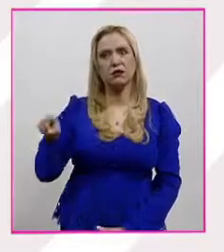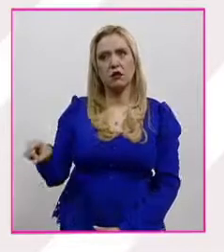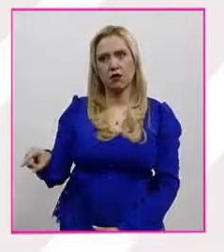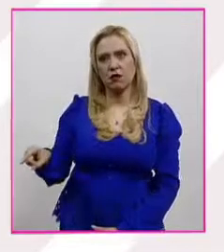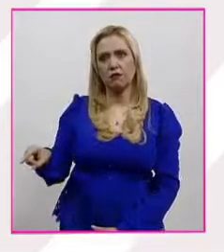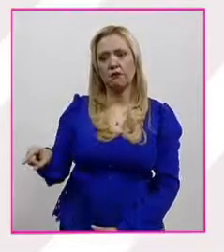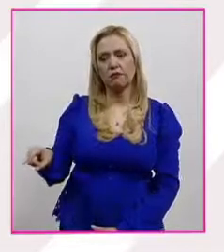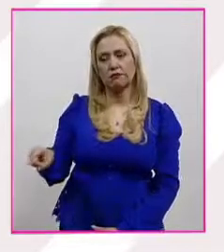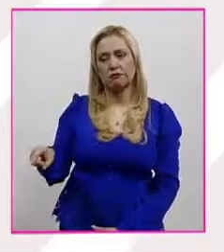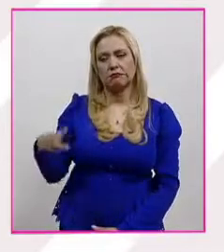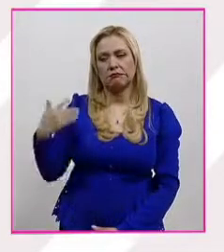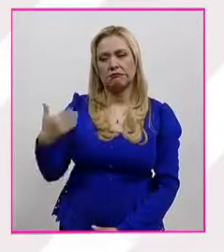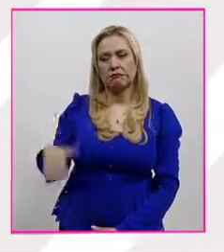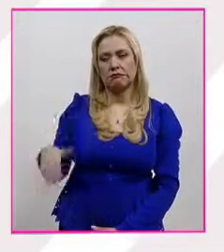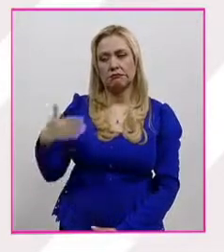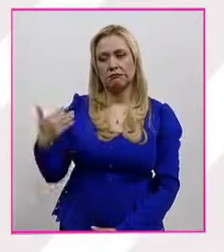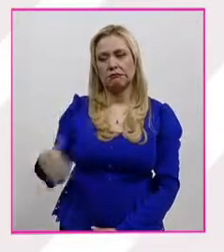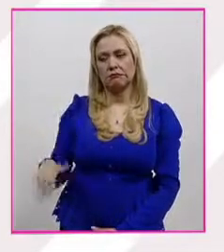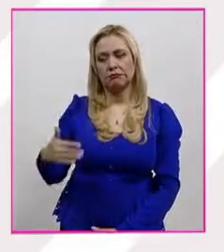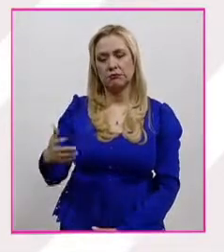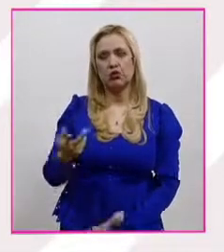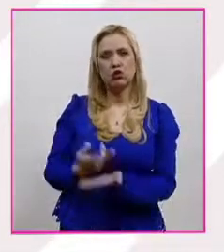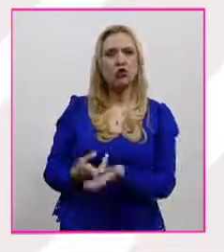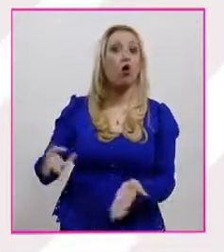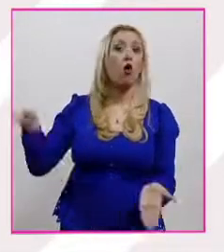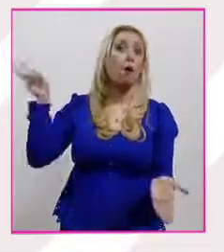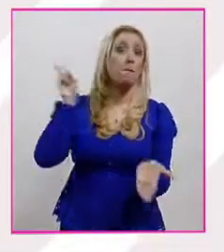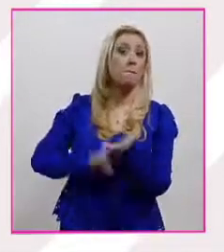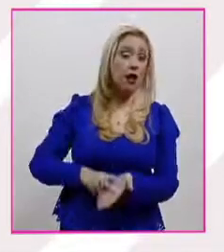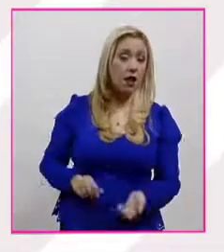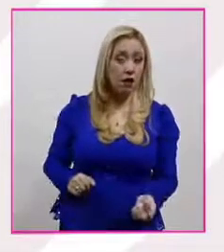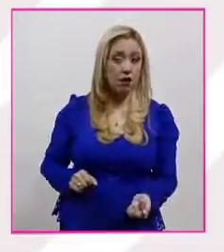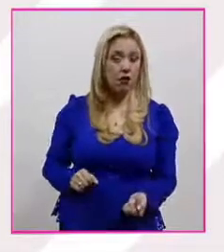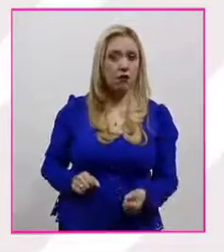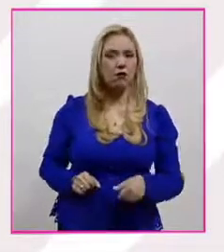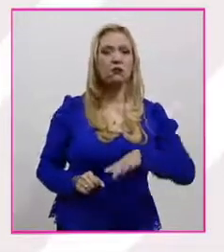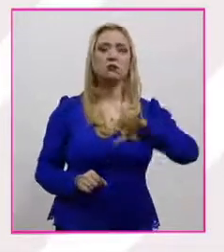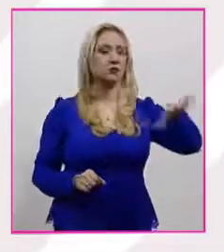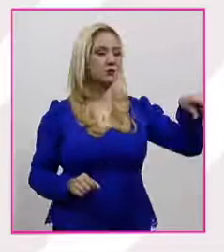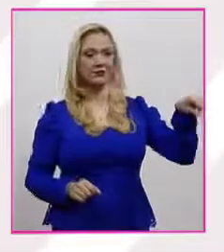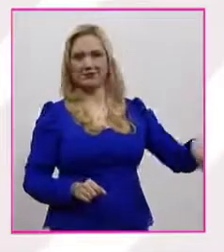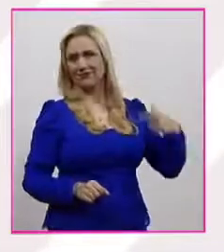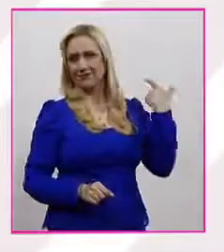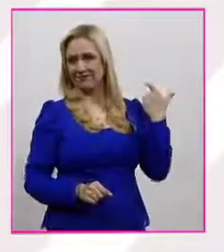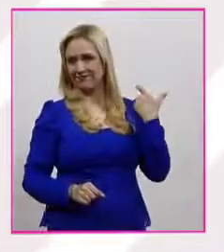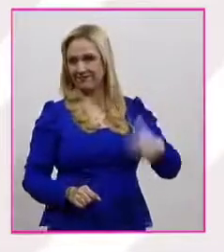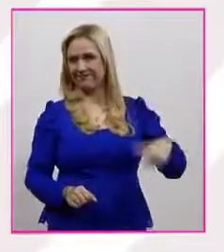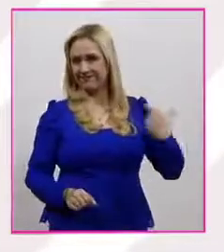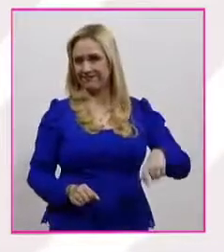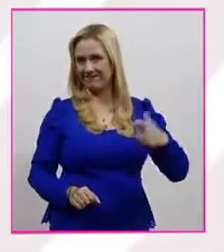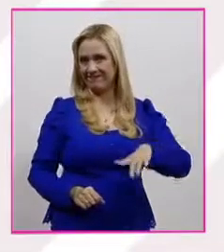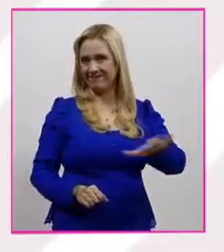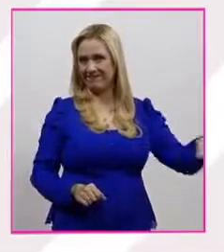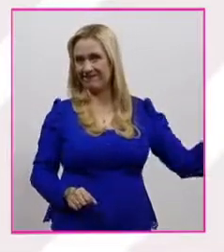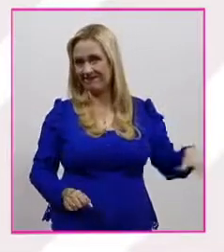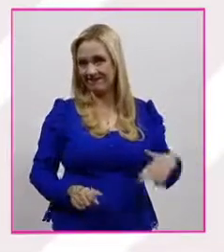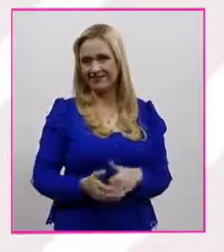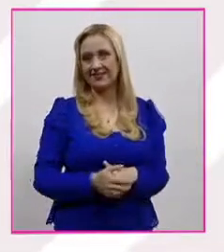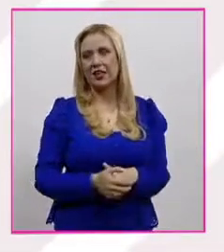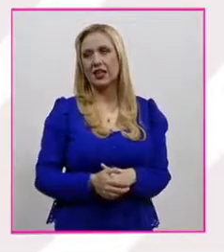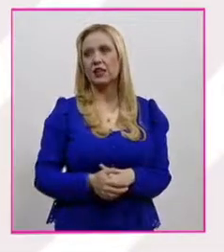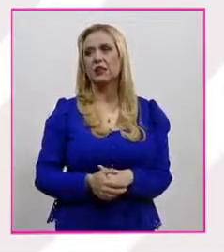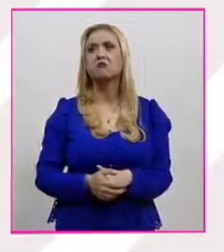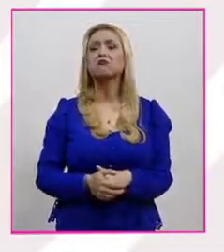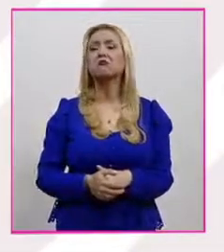eh, que hicieron que tuvieran que realizar el doble de esfuerzo que otra persona. Cuando en una sociedad donde hay igualdad de oportunidades, para obtener